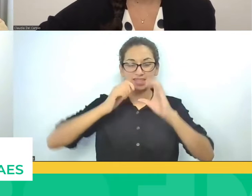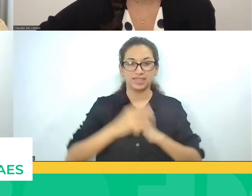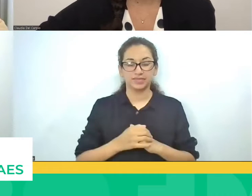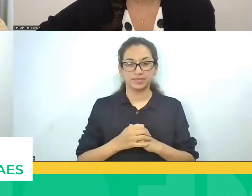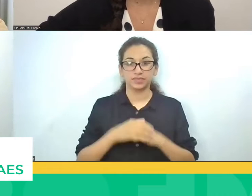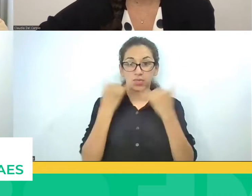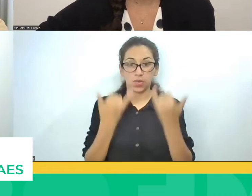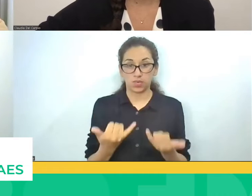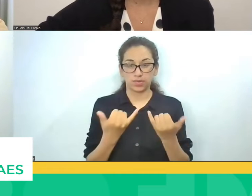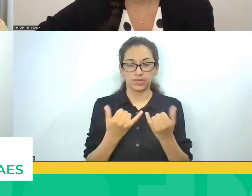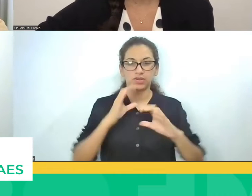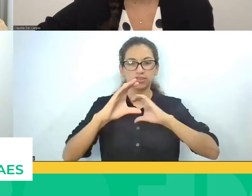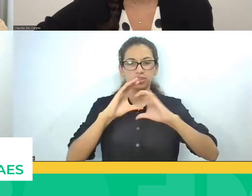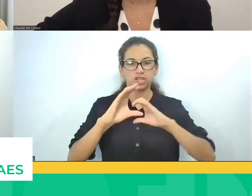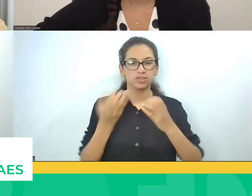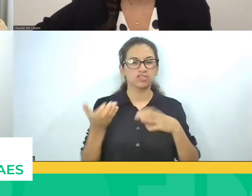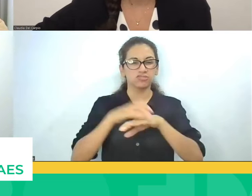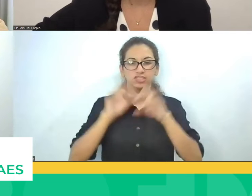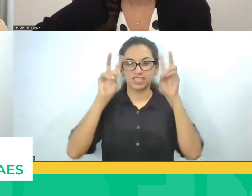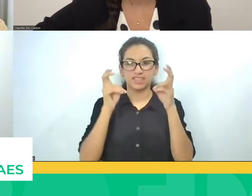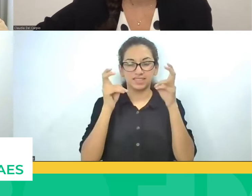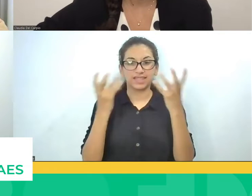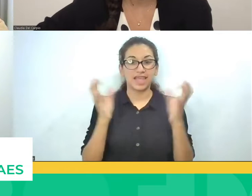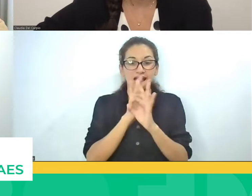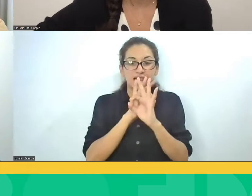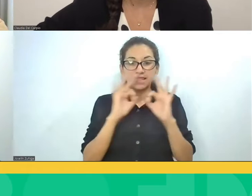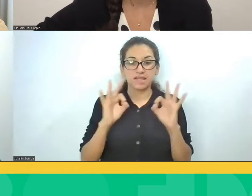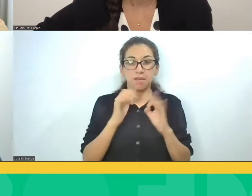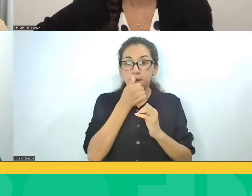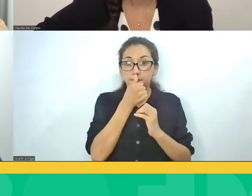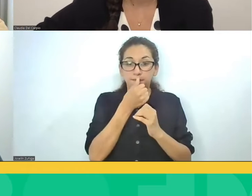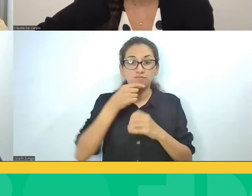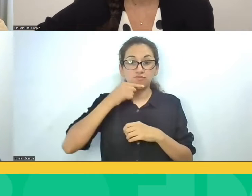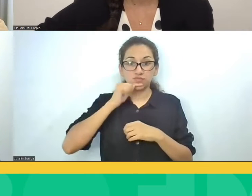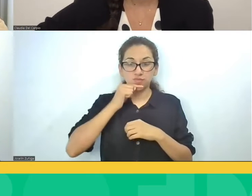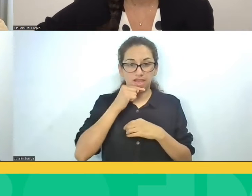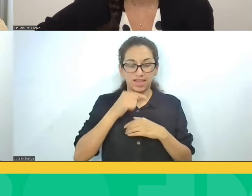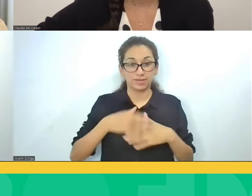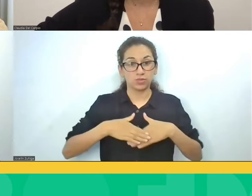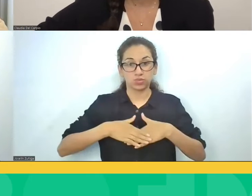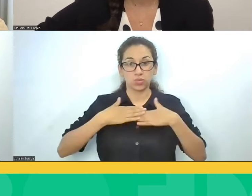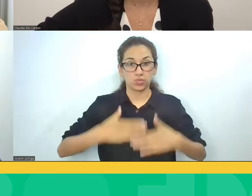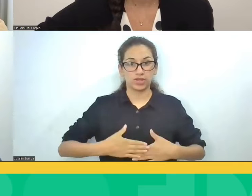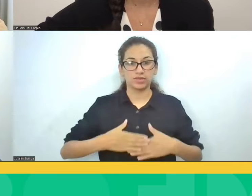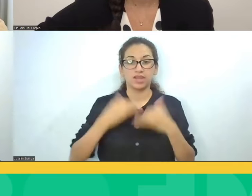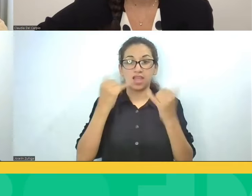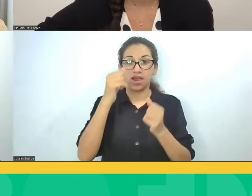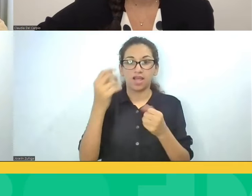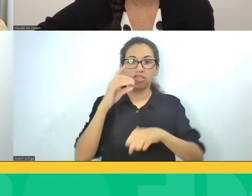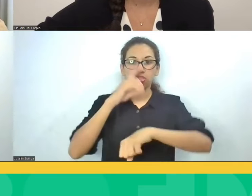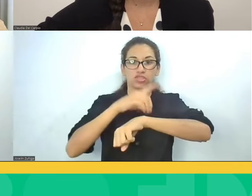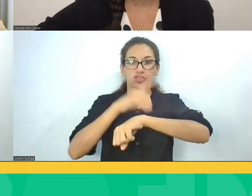día de hoy vamos a hablar de higiene íntima femenina y nos acompaña la doctora Claudia del Carpio, que es